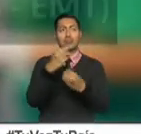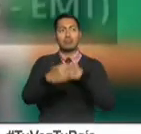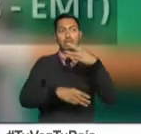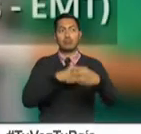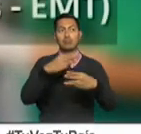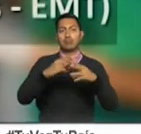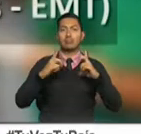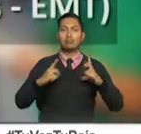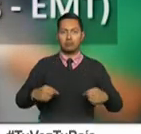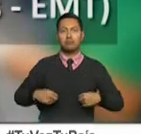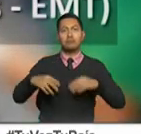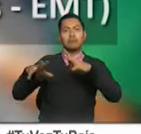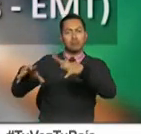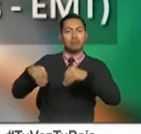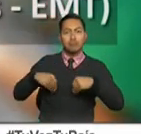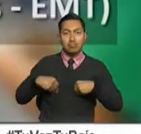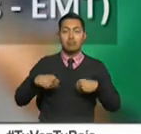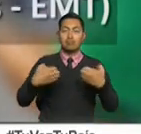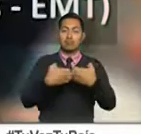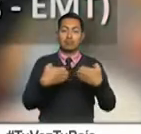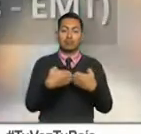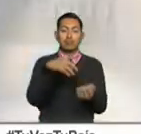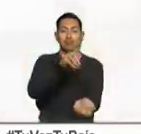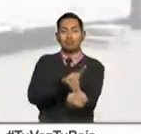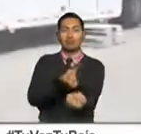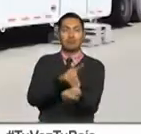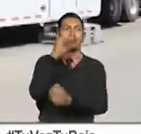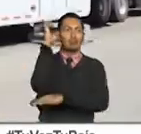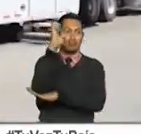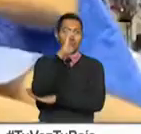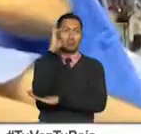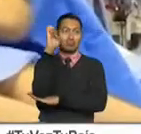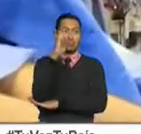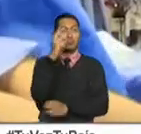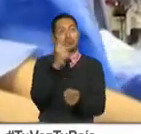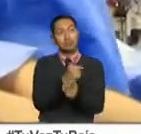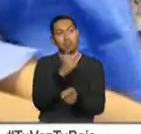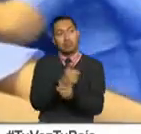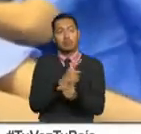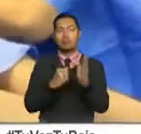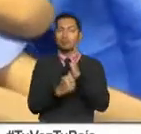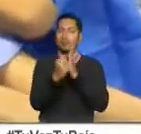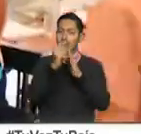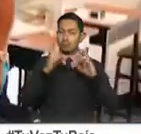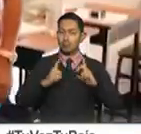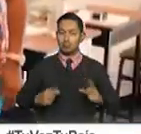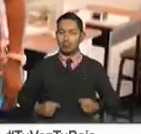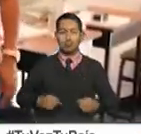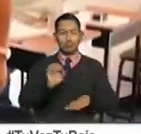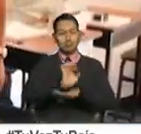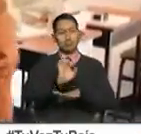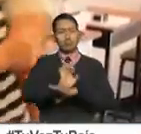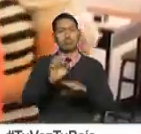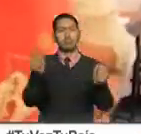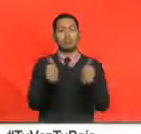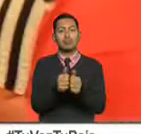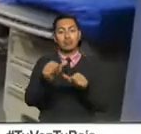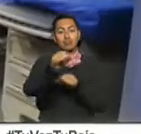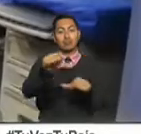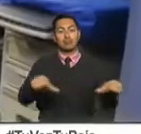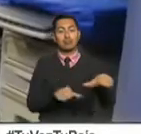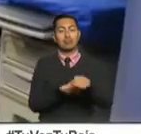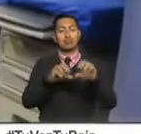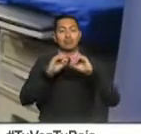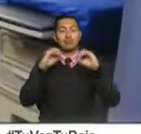en sus equipos médicos de emergencia. Es así que el Ministerio de Salud Pública del Ecuador, con asesoría de la